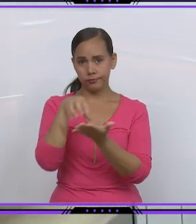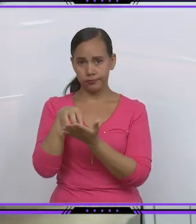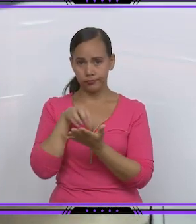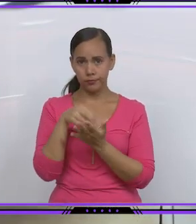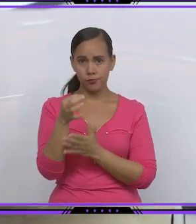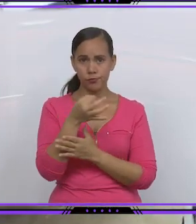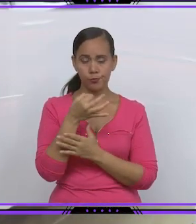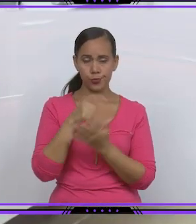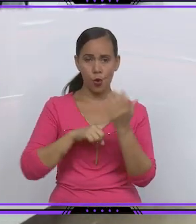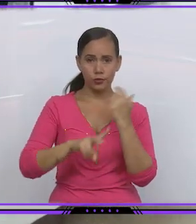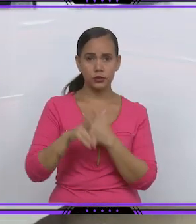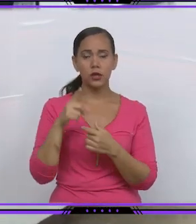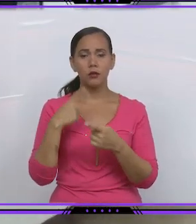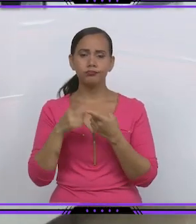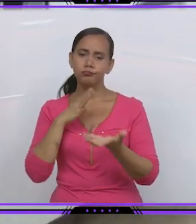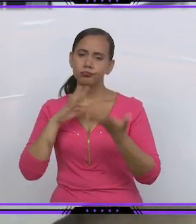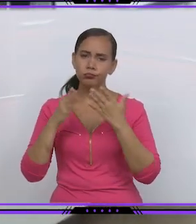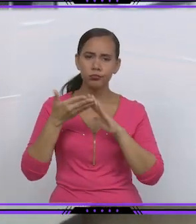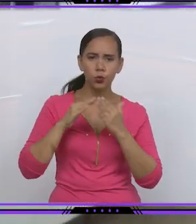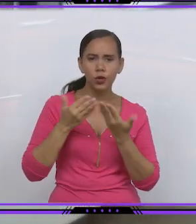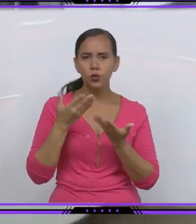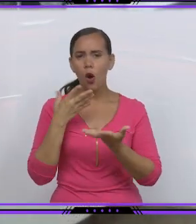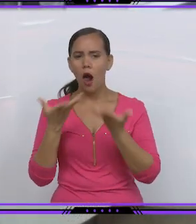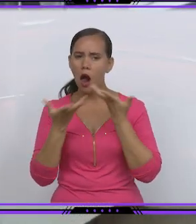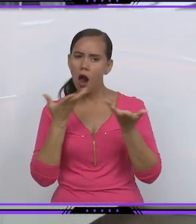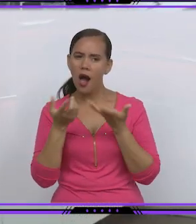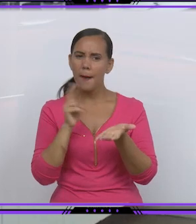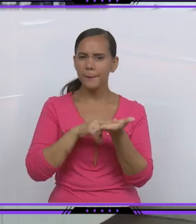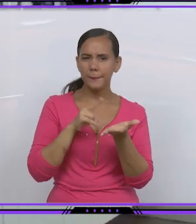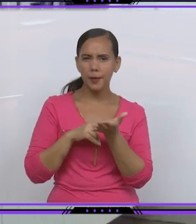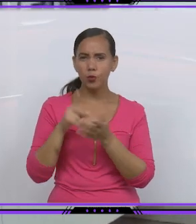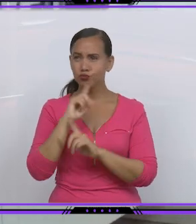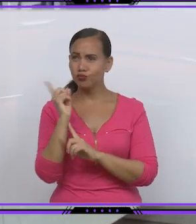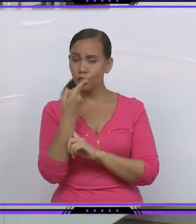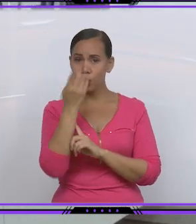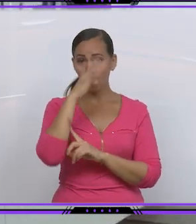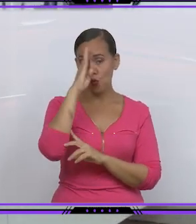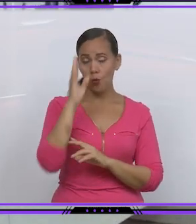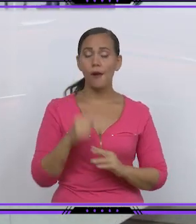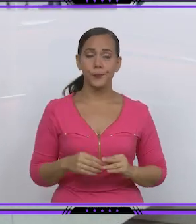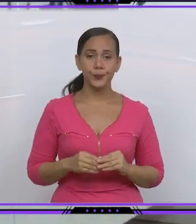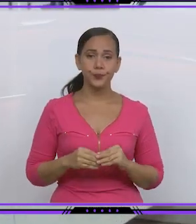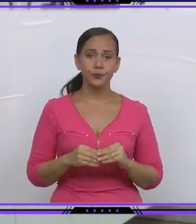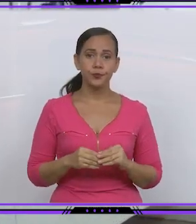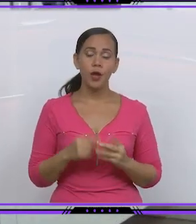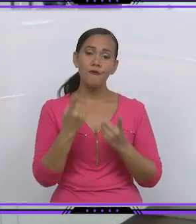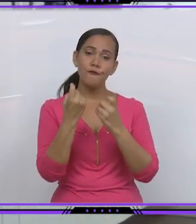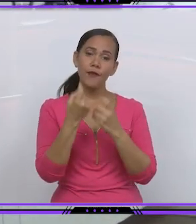territorios conversando debatiendo con cada uno de los asociados de todas las filiales del país. Todavía nos queda